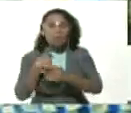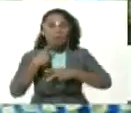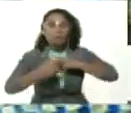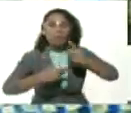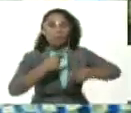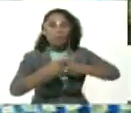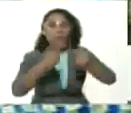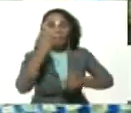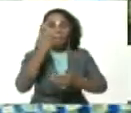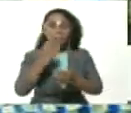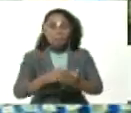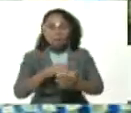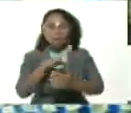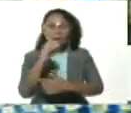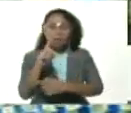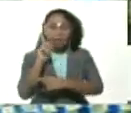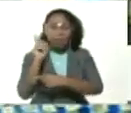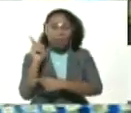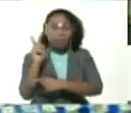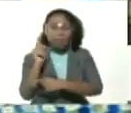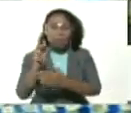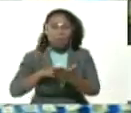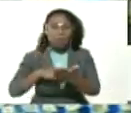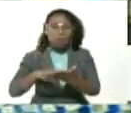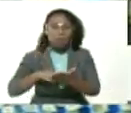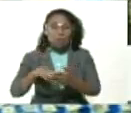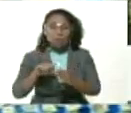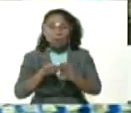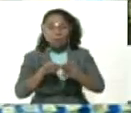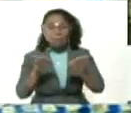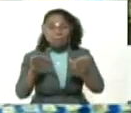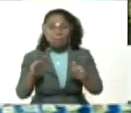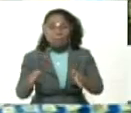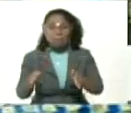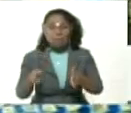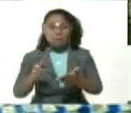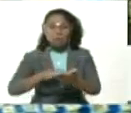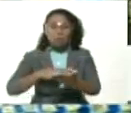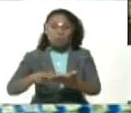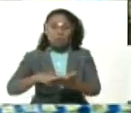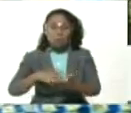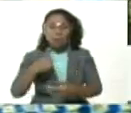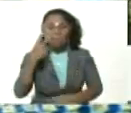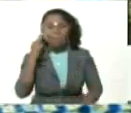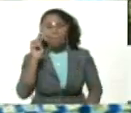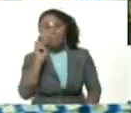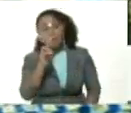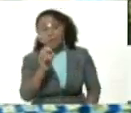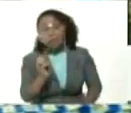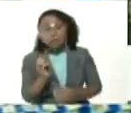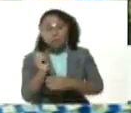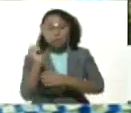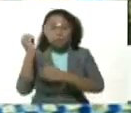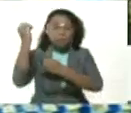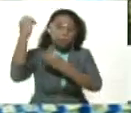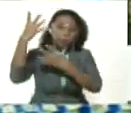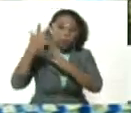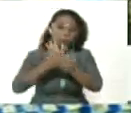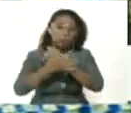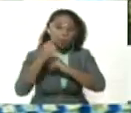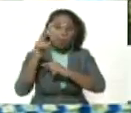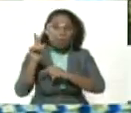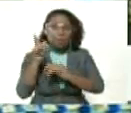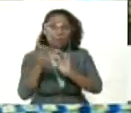procesamiento, 1.500 de ellas en margarina de mesa, en nuestra marca Mirasol, que podemos, la hacemos en presentaciones